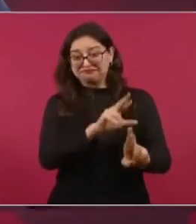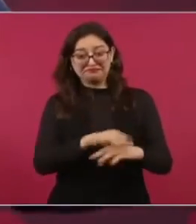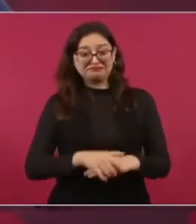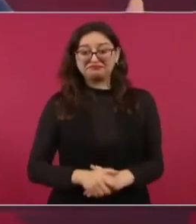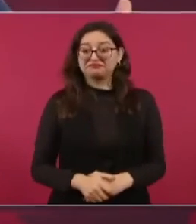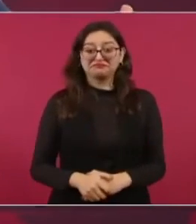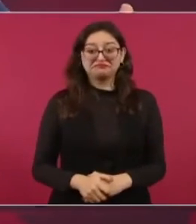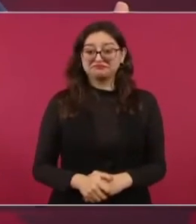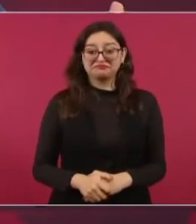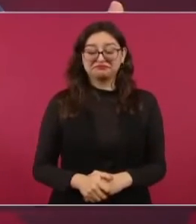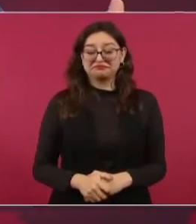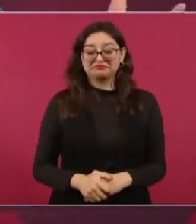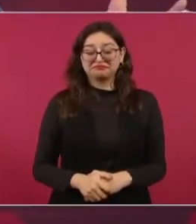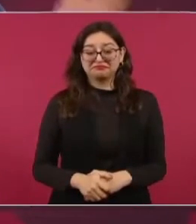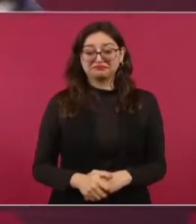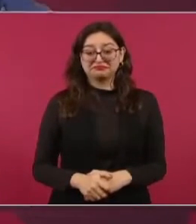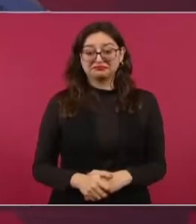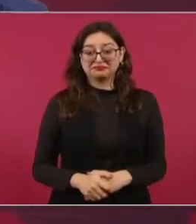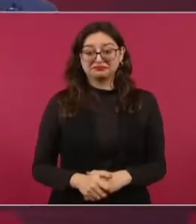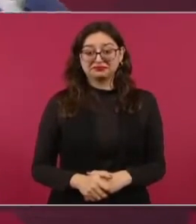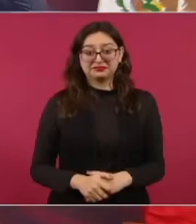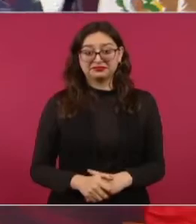no